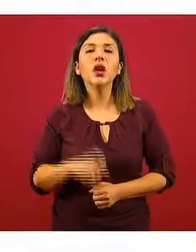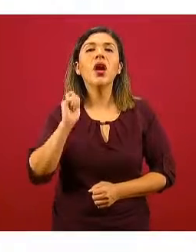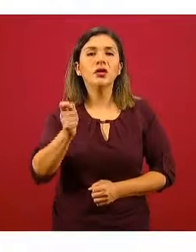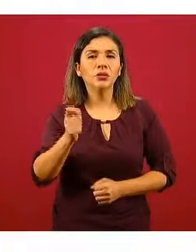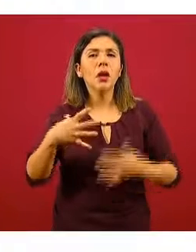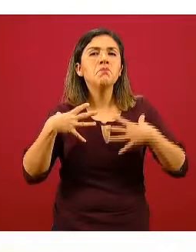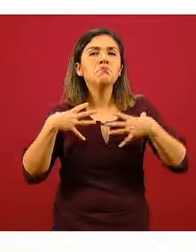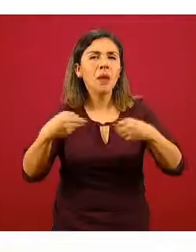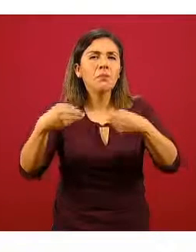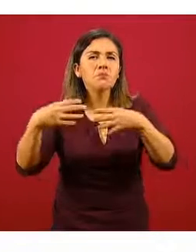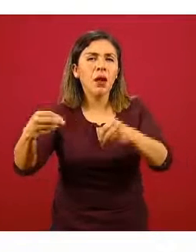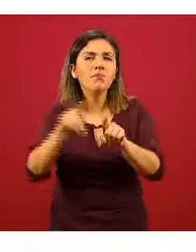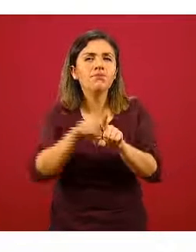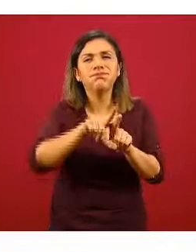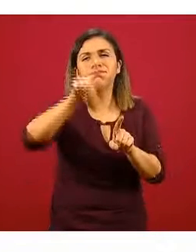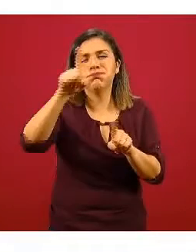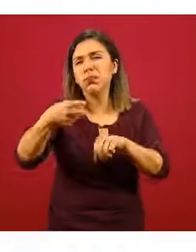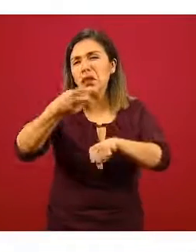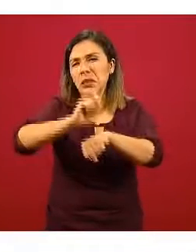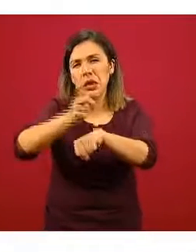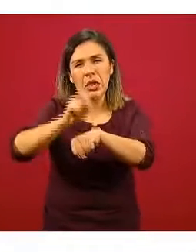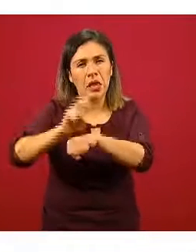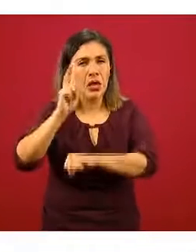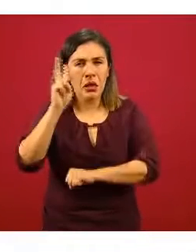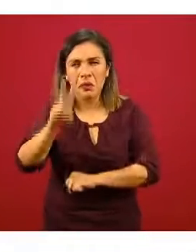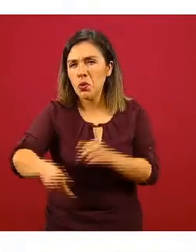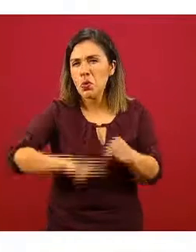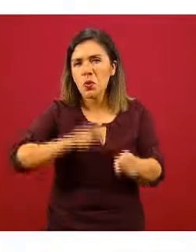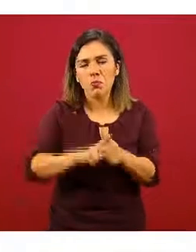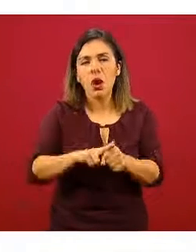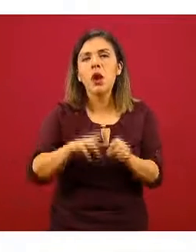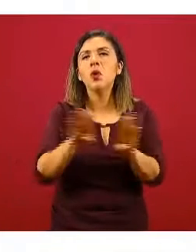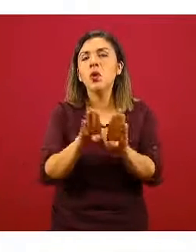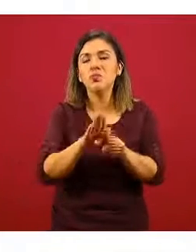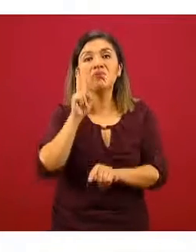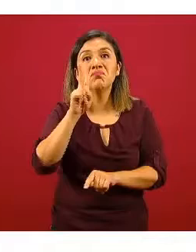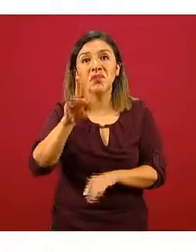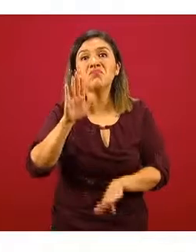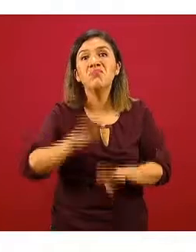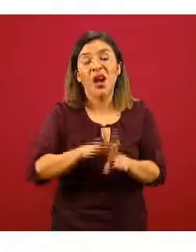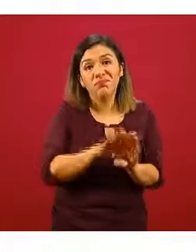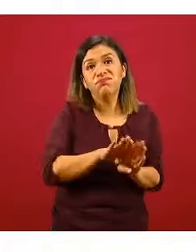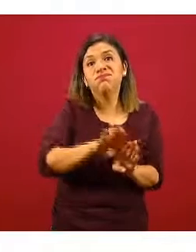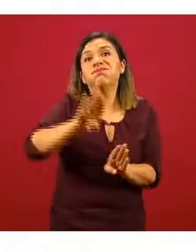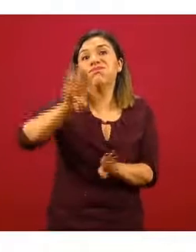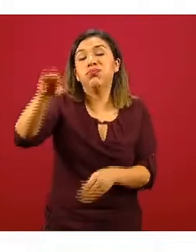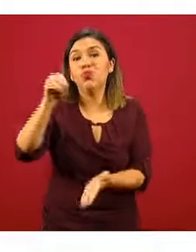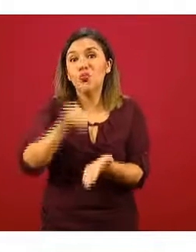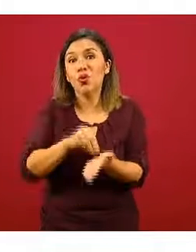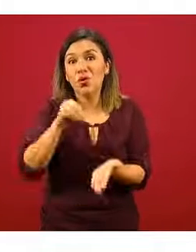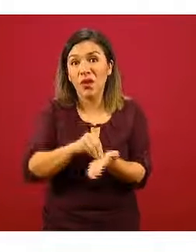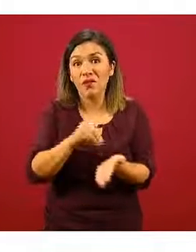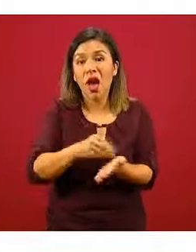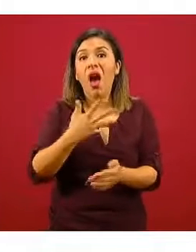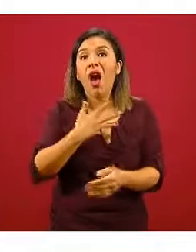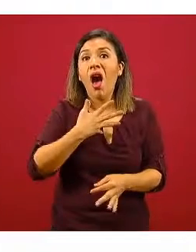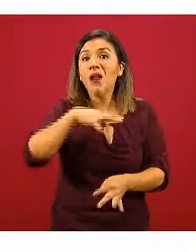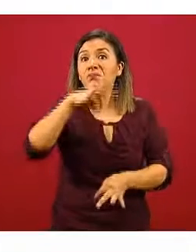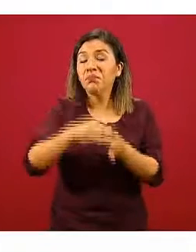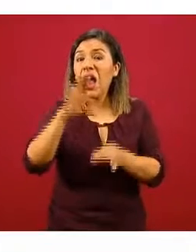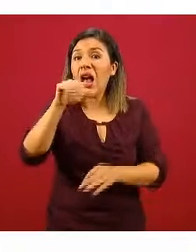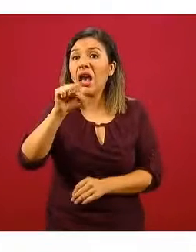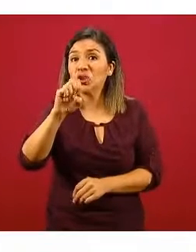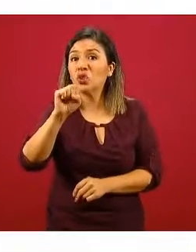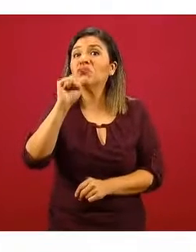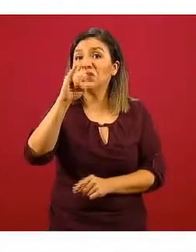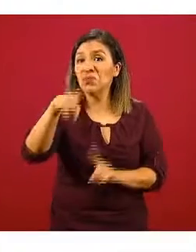los días, vemos la tendencia aún francamente ascendente. Vemos los casos confirmados, así también como